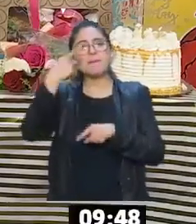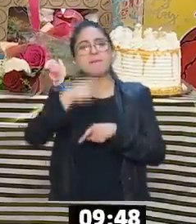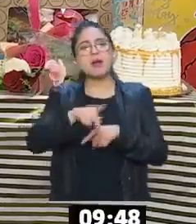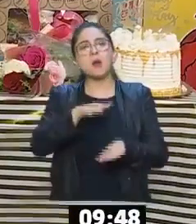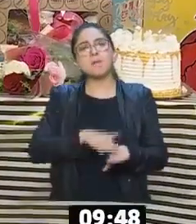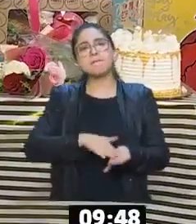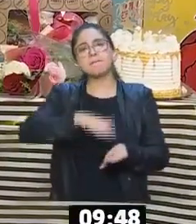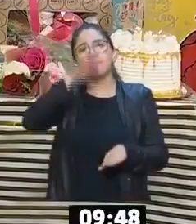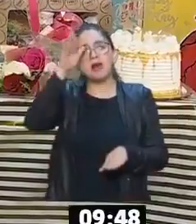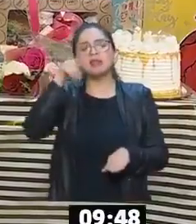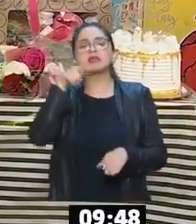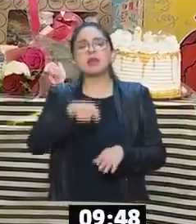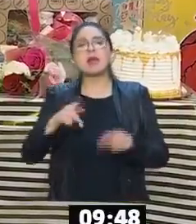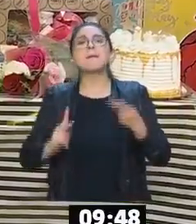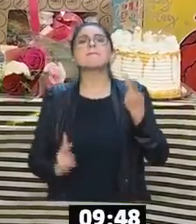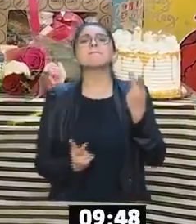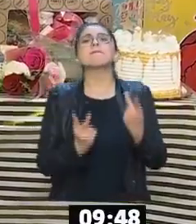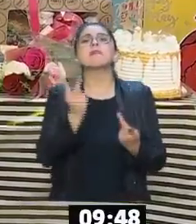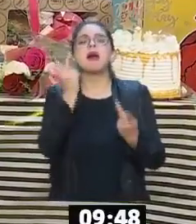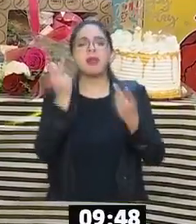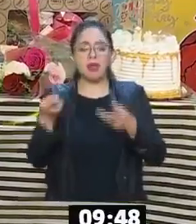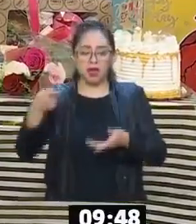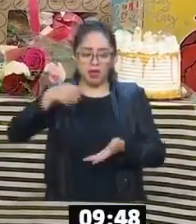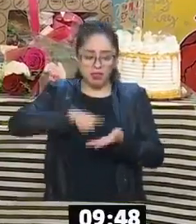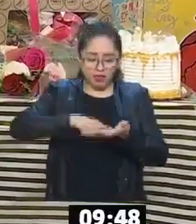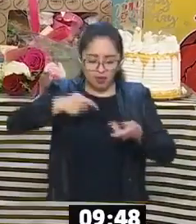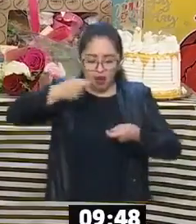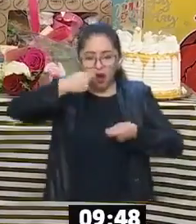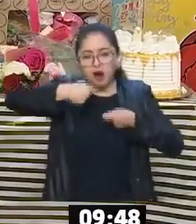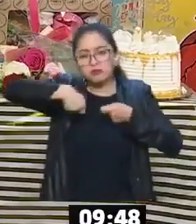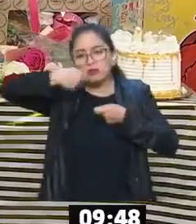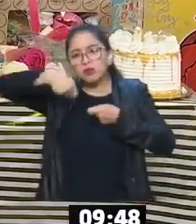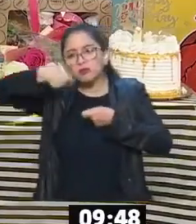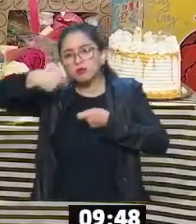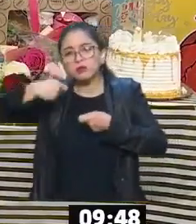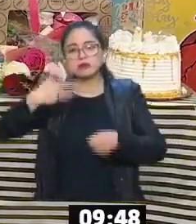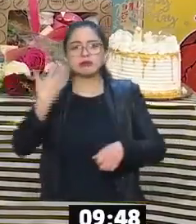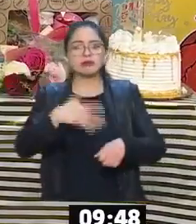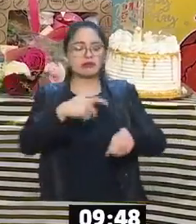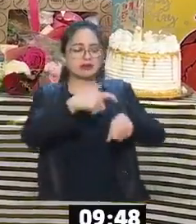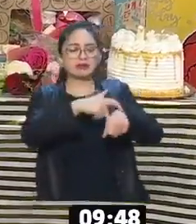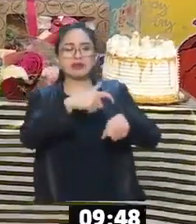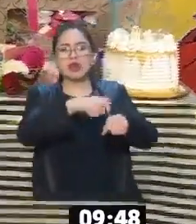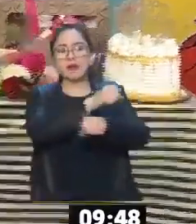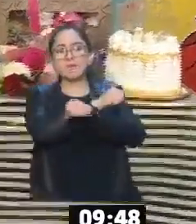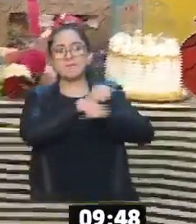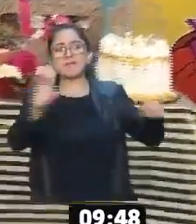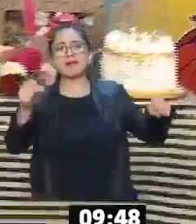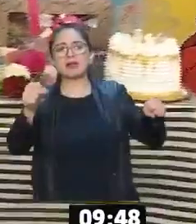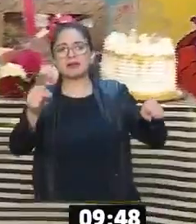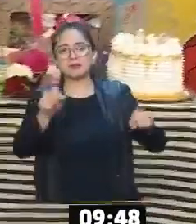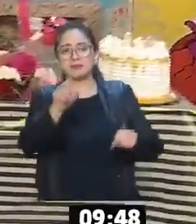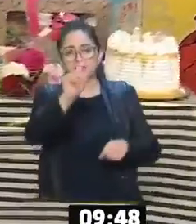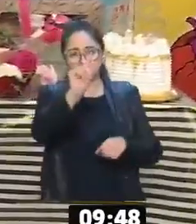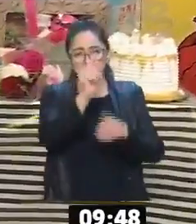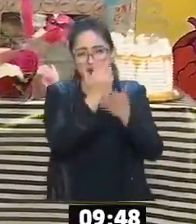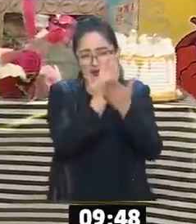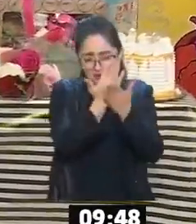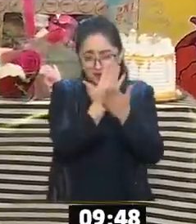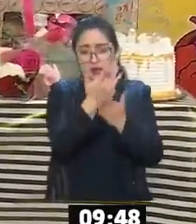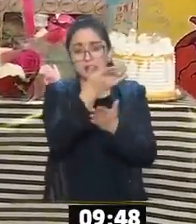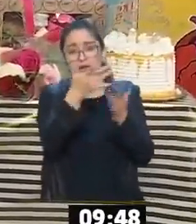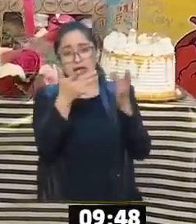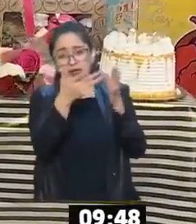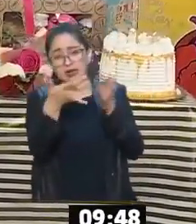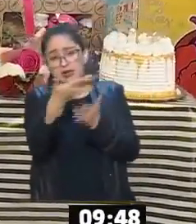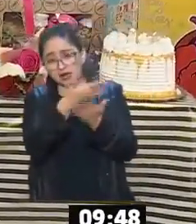los productos de la planta en los platillos. Perfecto. Ahí va, nos va a estallar. Espérenme, ¿puede dar sus redes de una